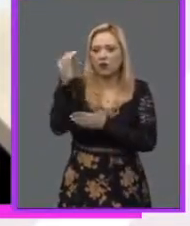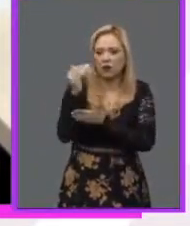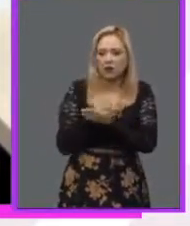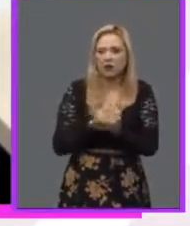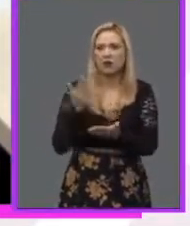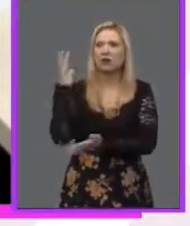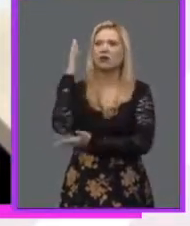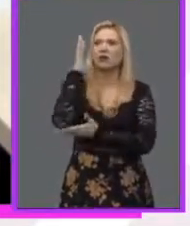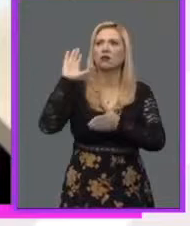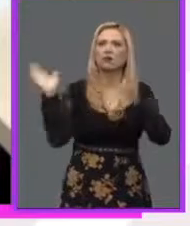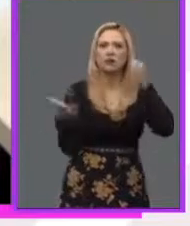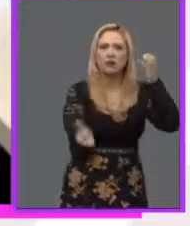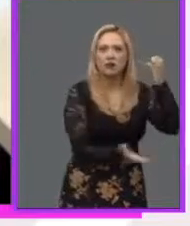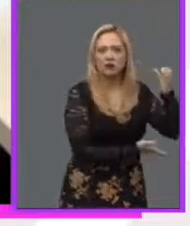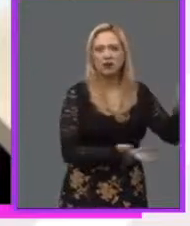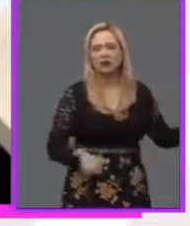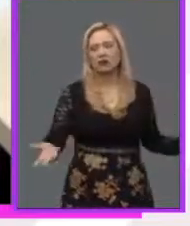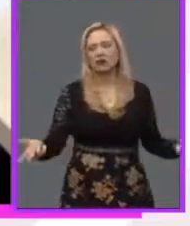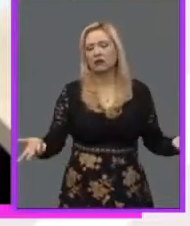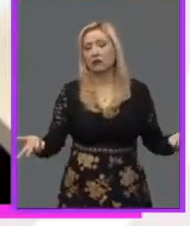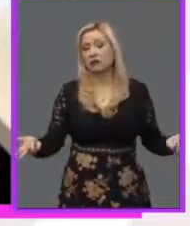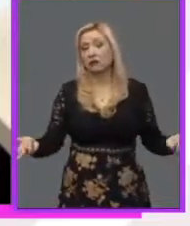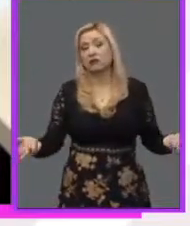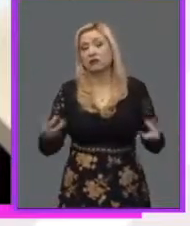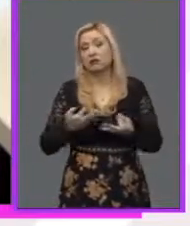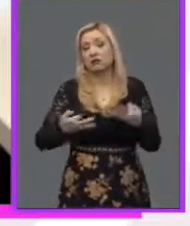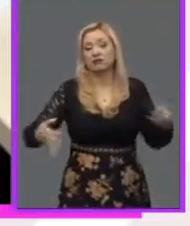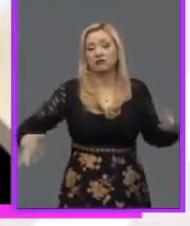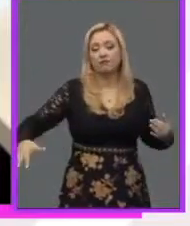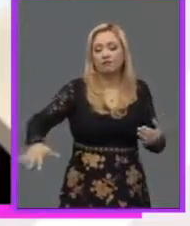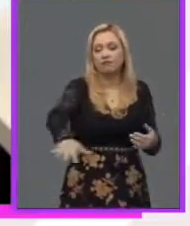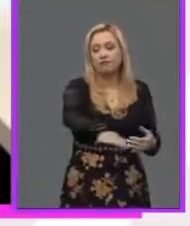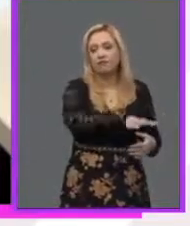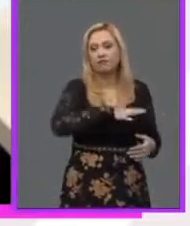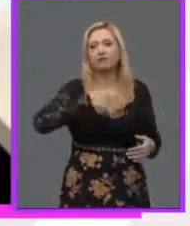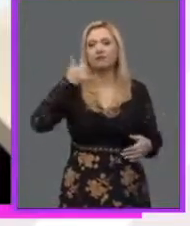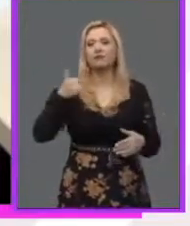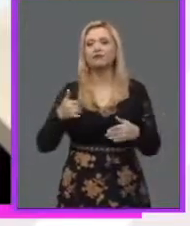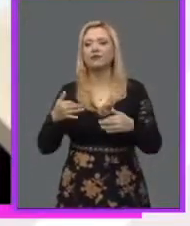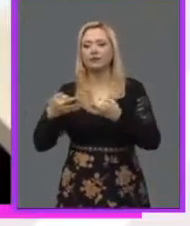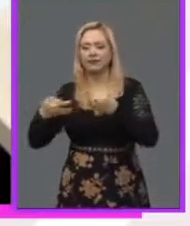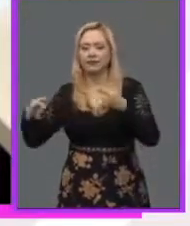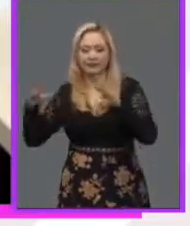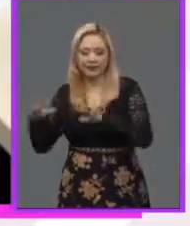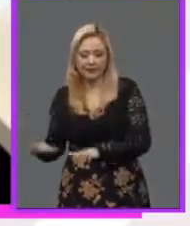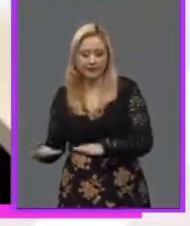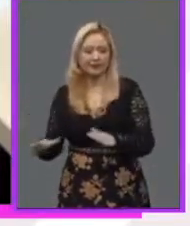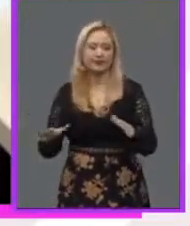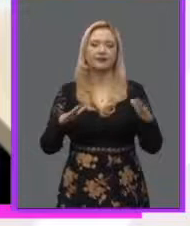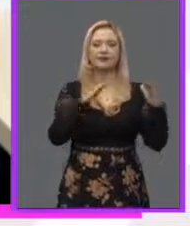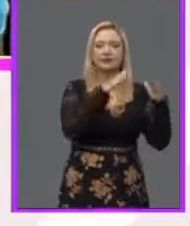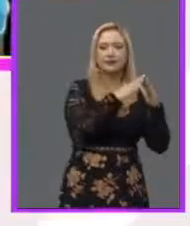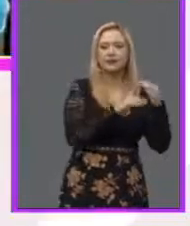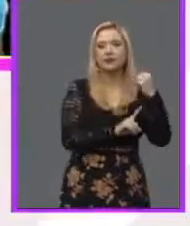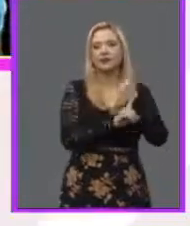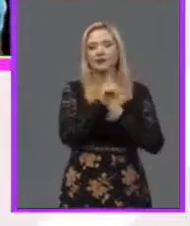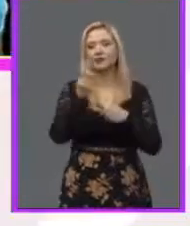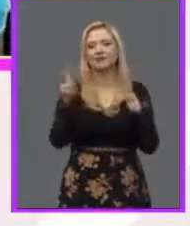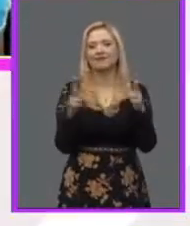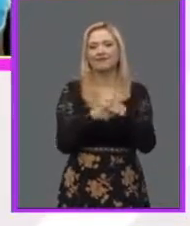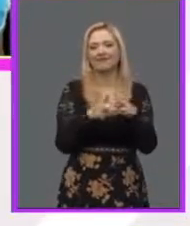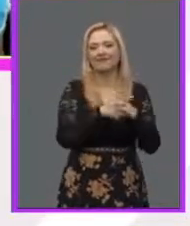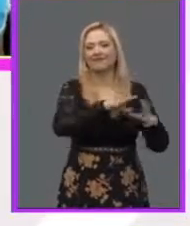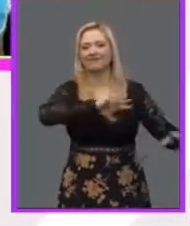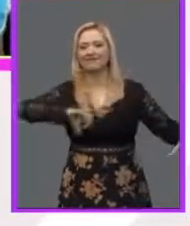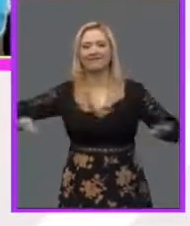¿no? Entonces, realmente cuando hablamos de vivienda, hablamos de territorio, y al hablar de territorio, pues también estamos hablando de conflictos